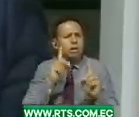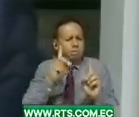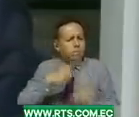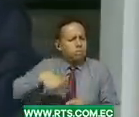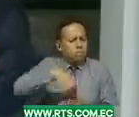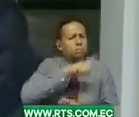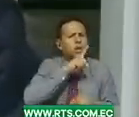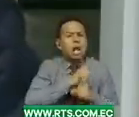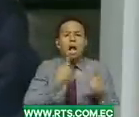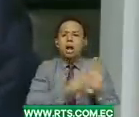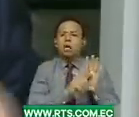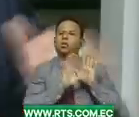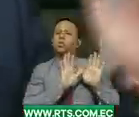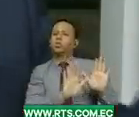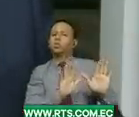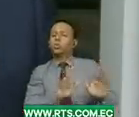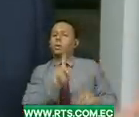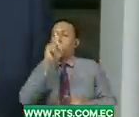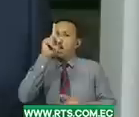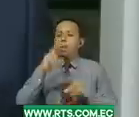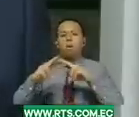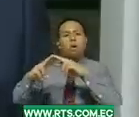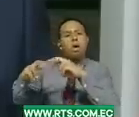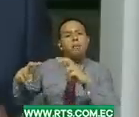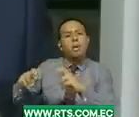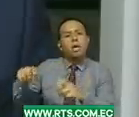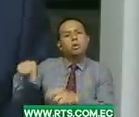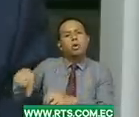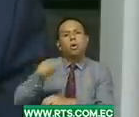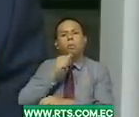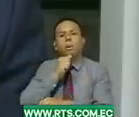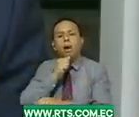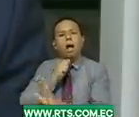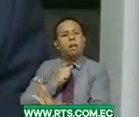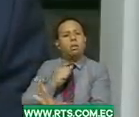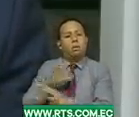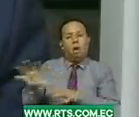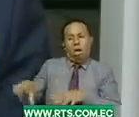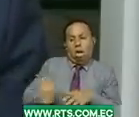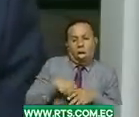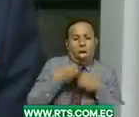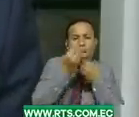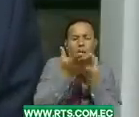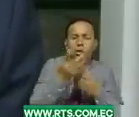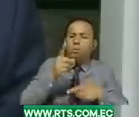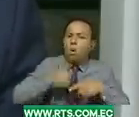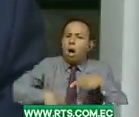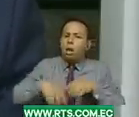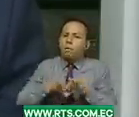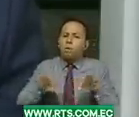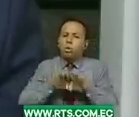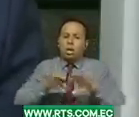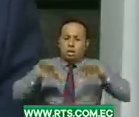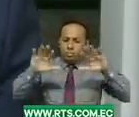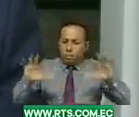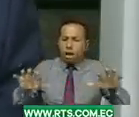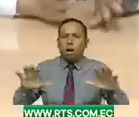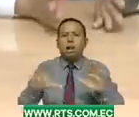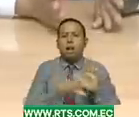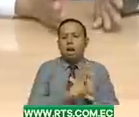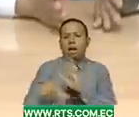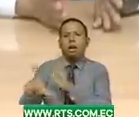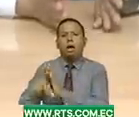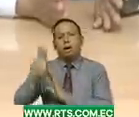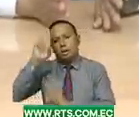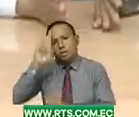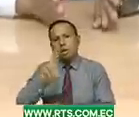sea investigación o sea cualquier tipo de información, sí deben haber ciertos estándares para que no incurran en estas posibles infracciones.